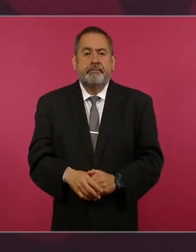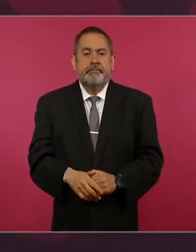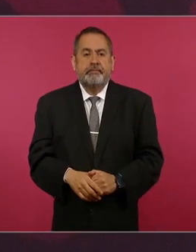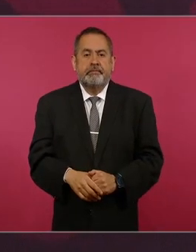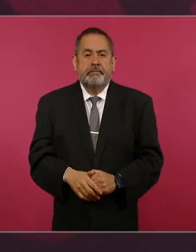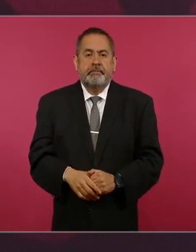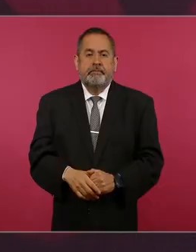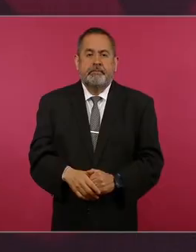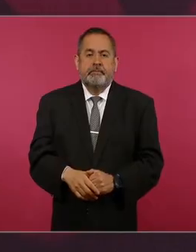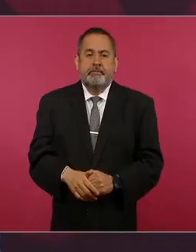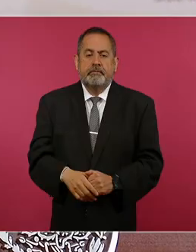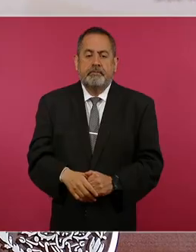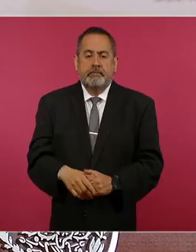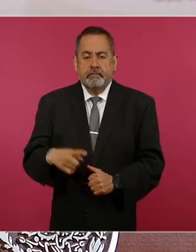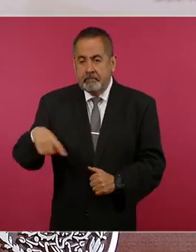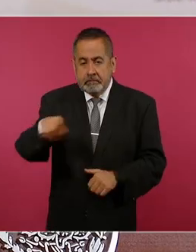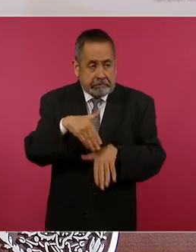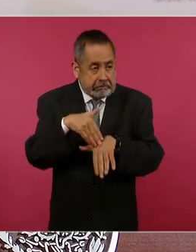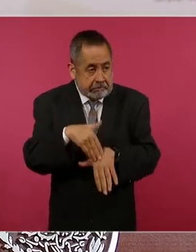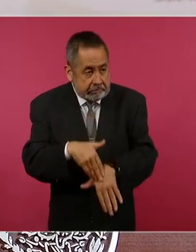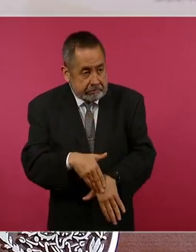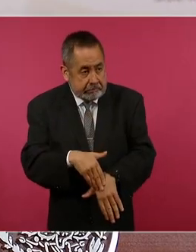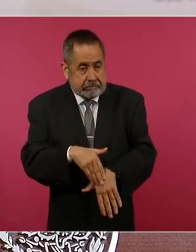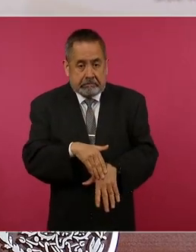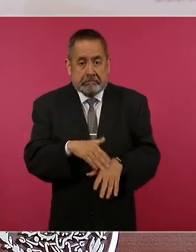no dejarnos manipular.